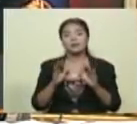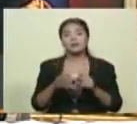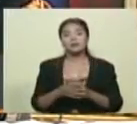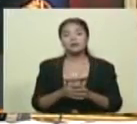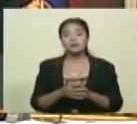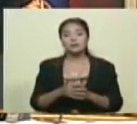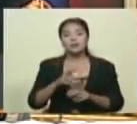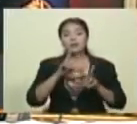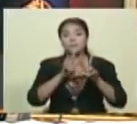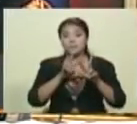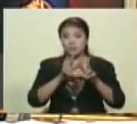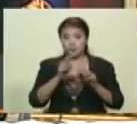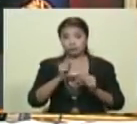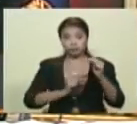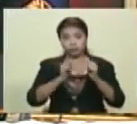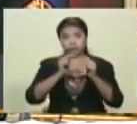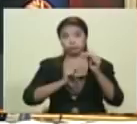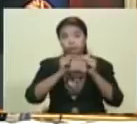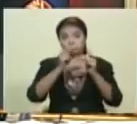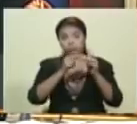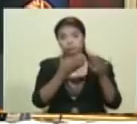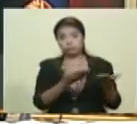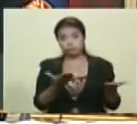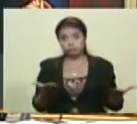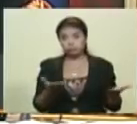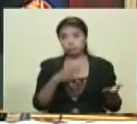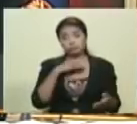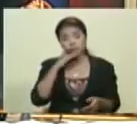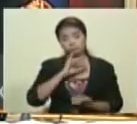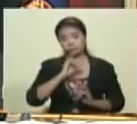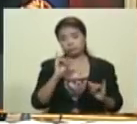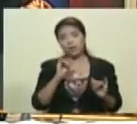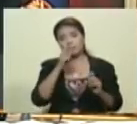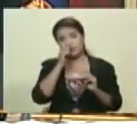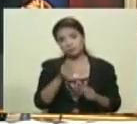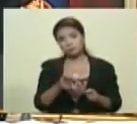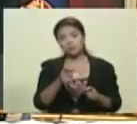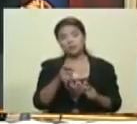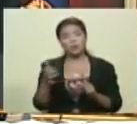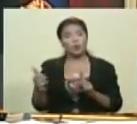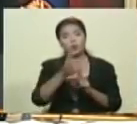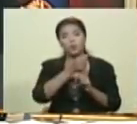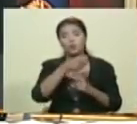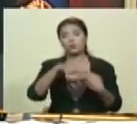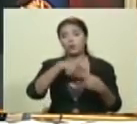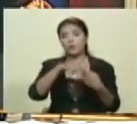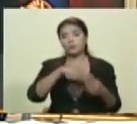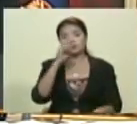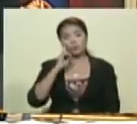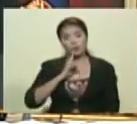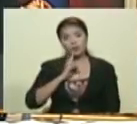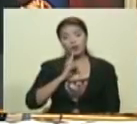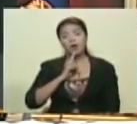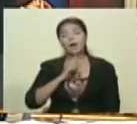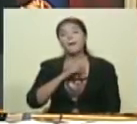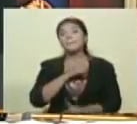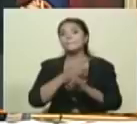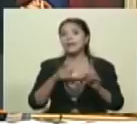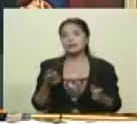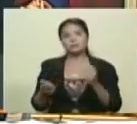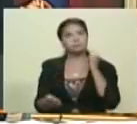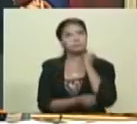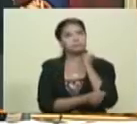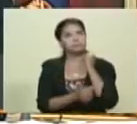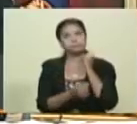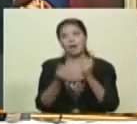Vivienda Venezuela. Ya sería suficiente para reconocer los logros sociales de la Revolución Bolivariana, pero hay una mezquindad mundial